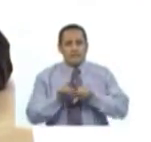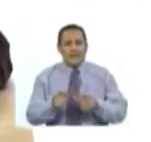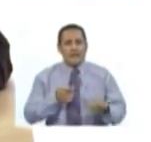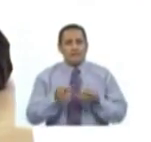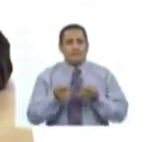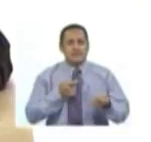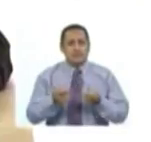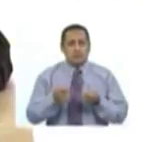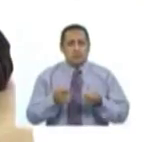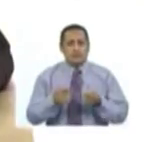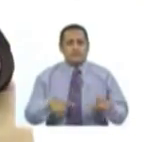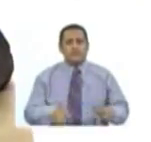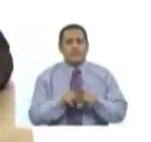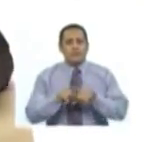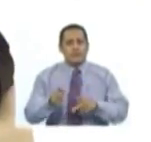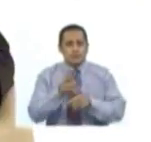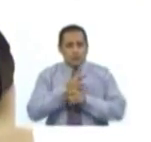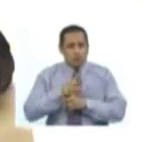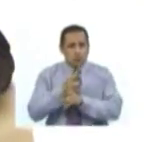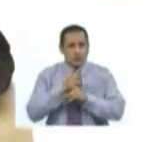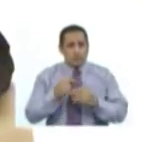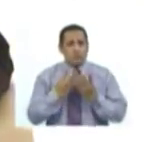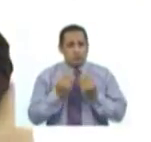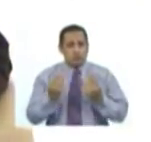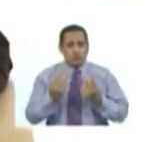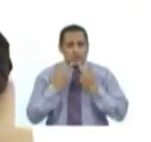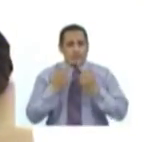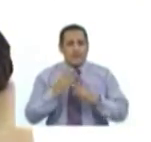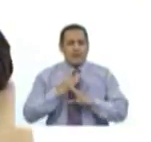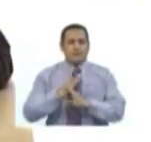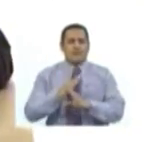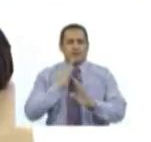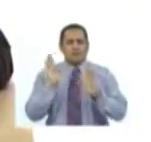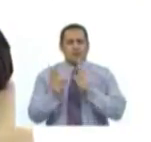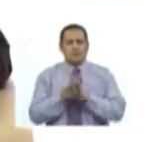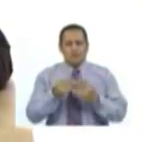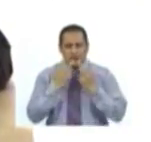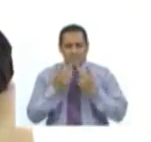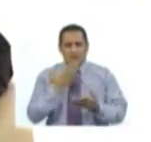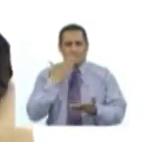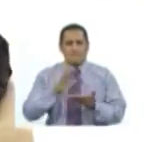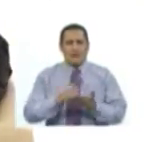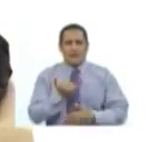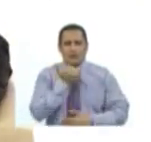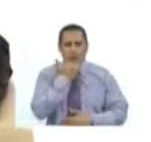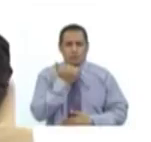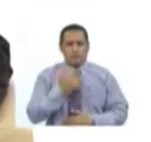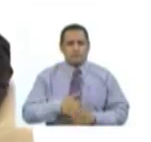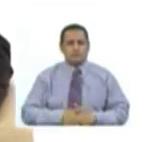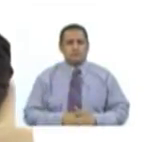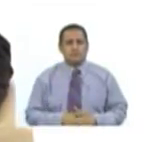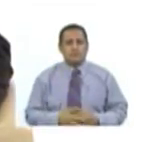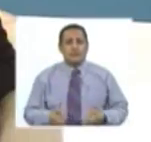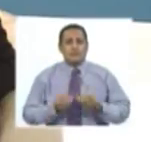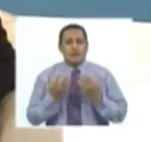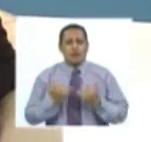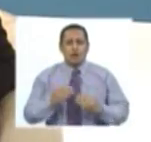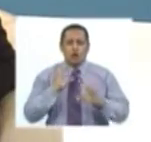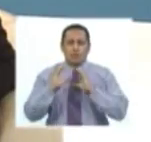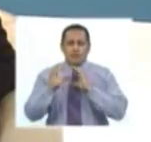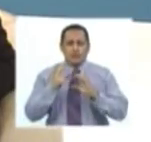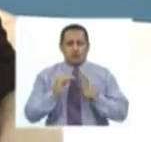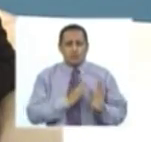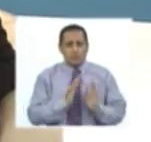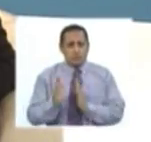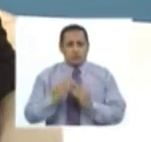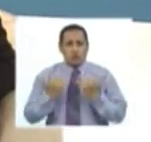a nivel administrativo, se cuide mucho de evitar incurrir en estas infracciones. No vamos a conversar